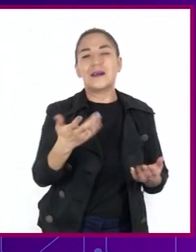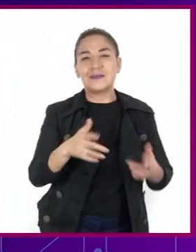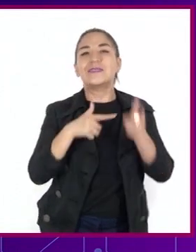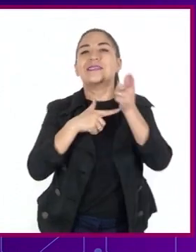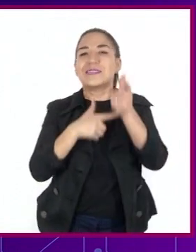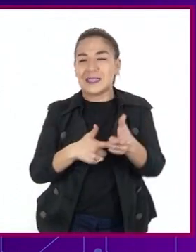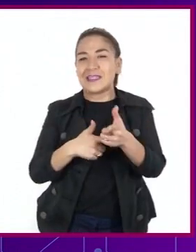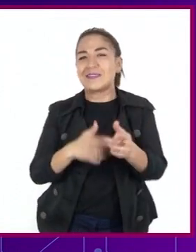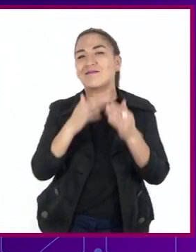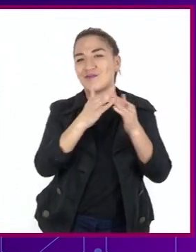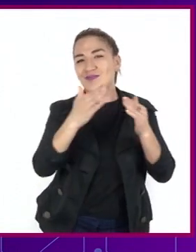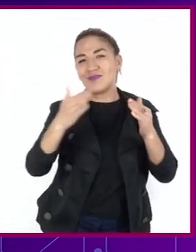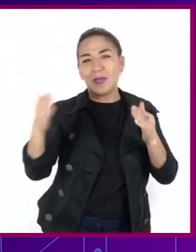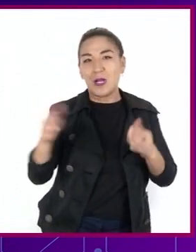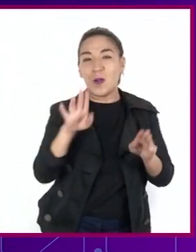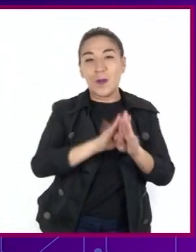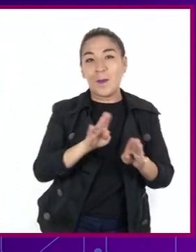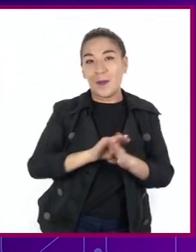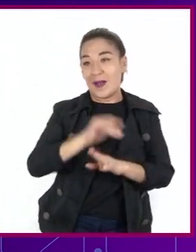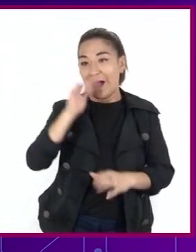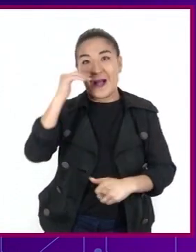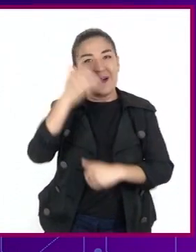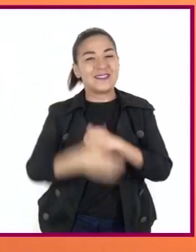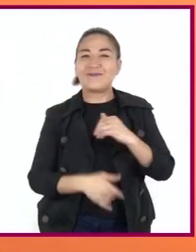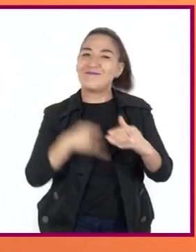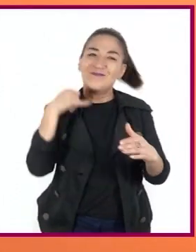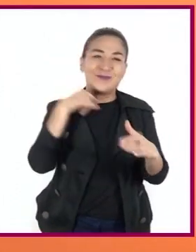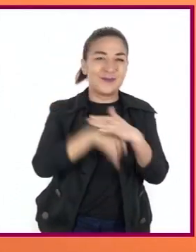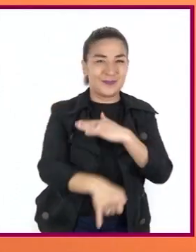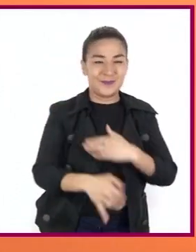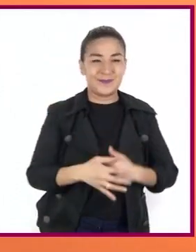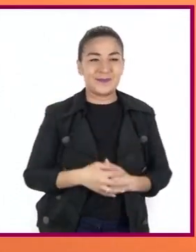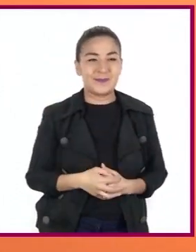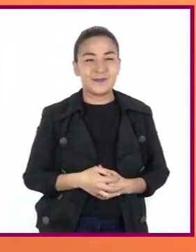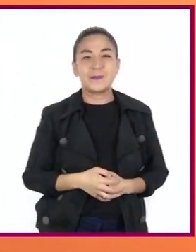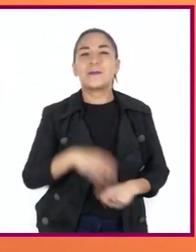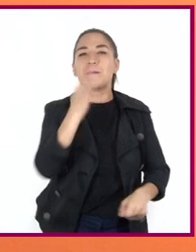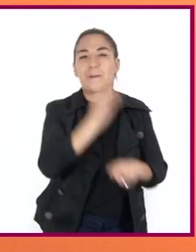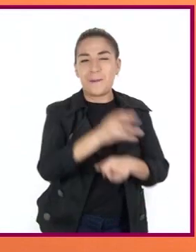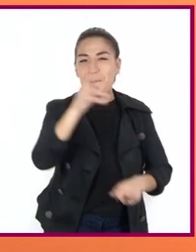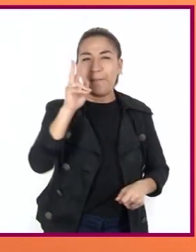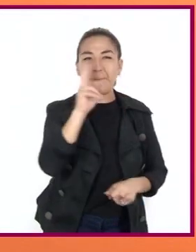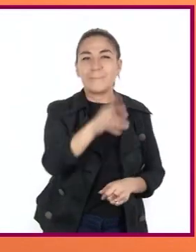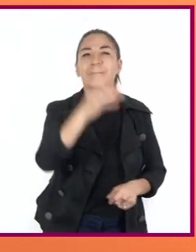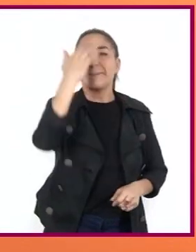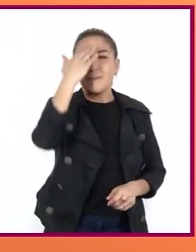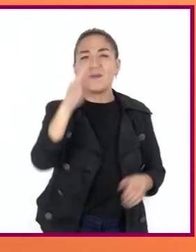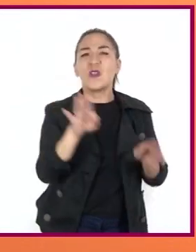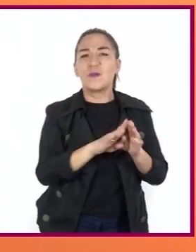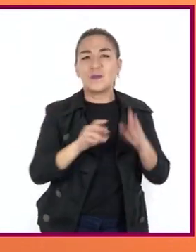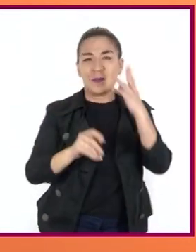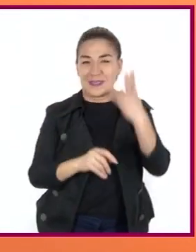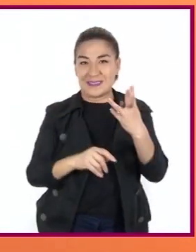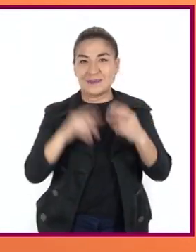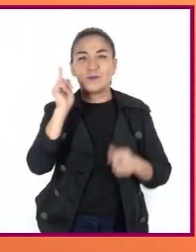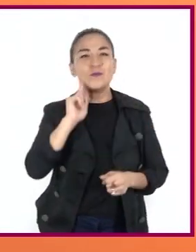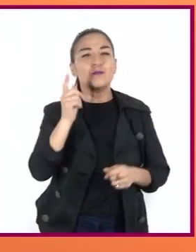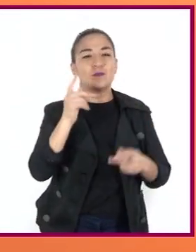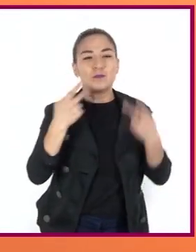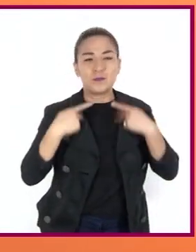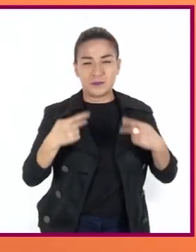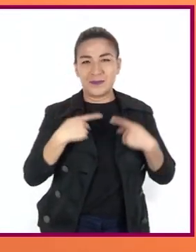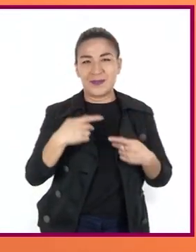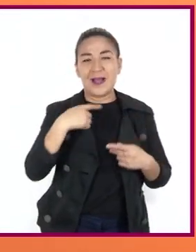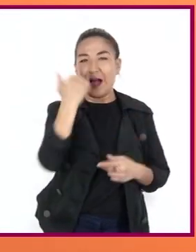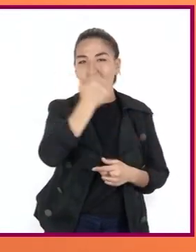continúa, es decir, no tiene fin. Les invito a que nos acompañen a conocer cómo tres alumnos de secundaria explican